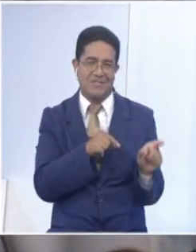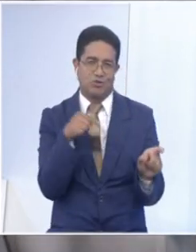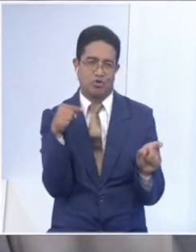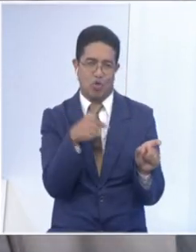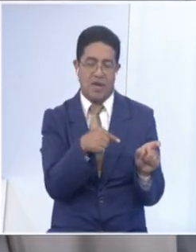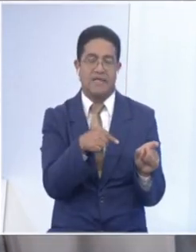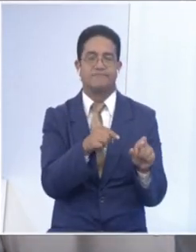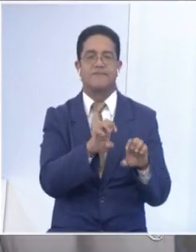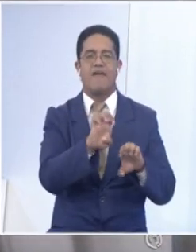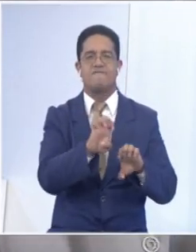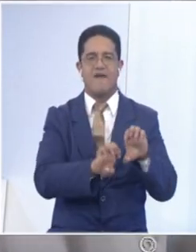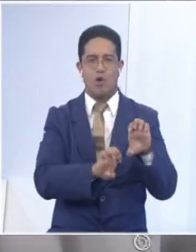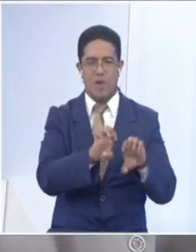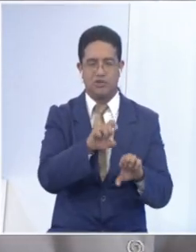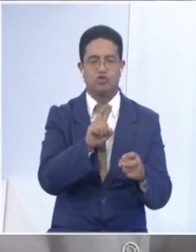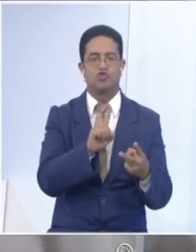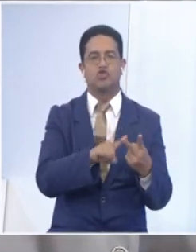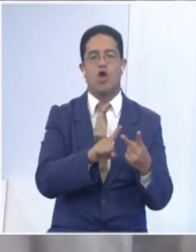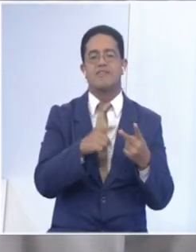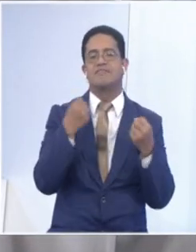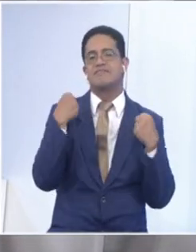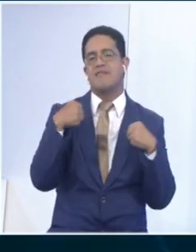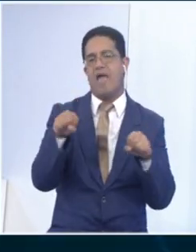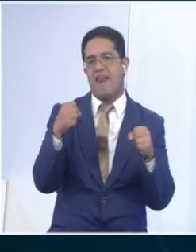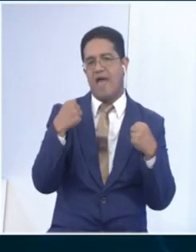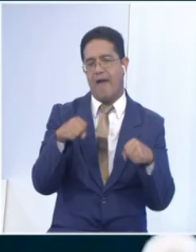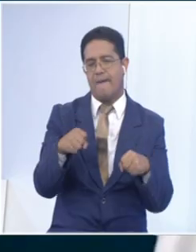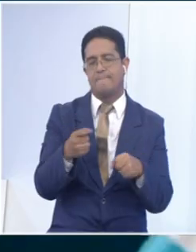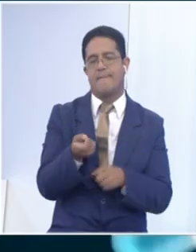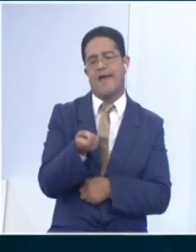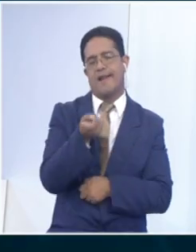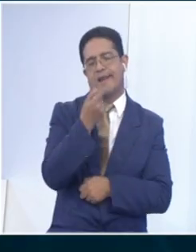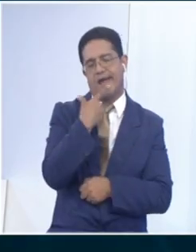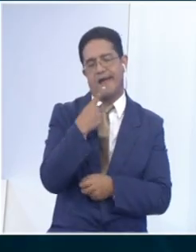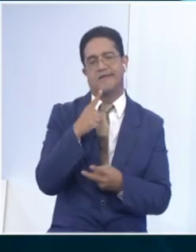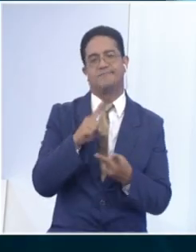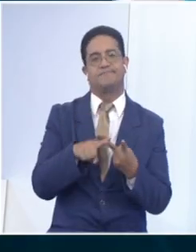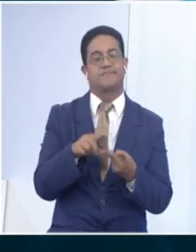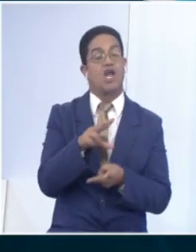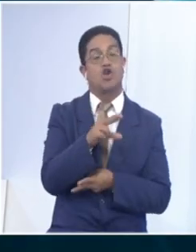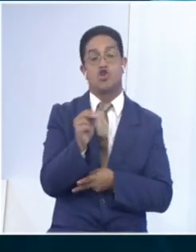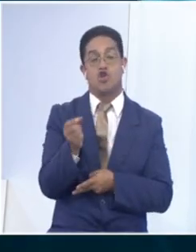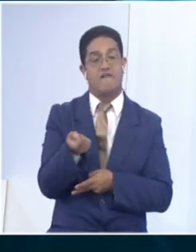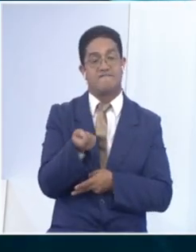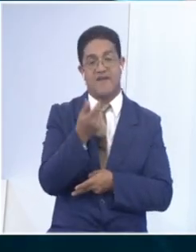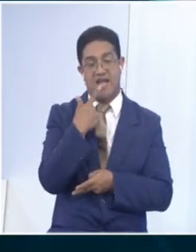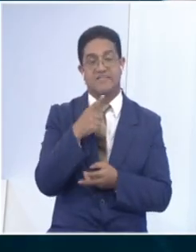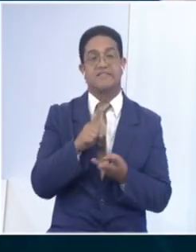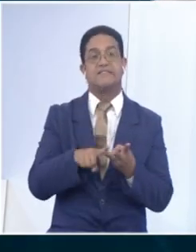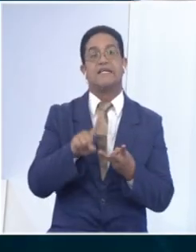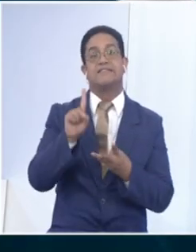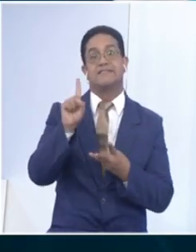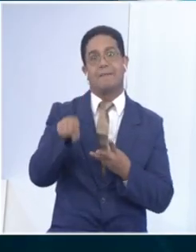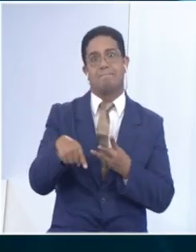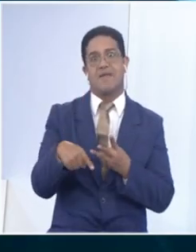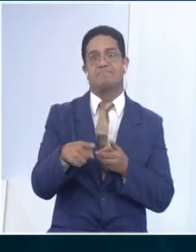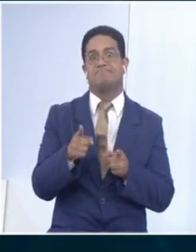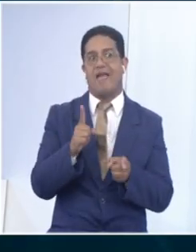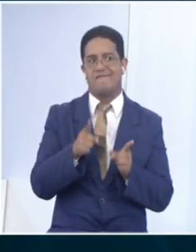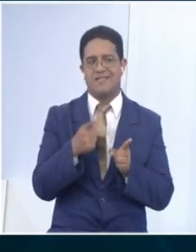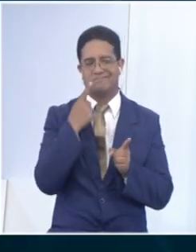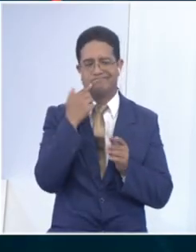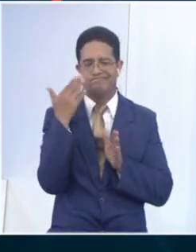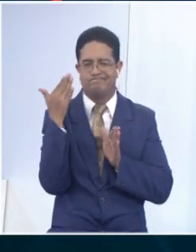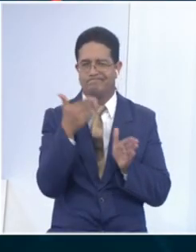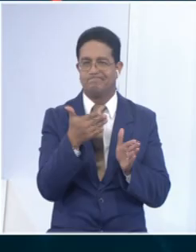incluye evaluación temprana, terapias multimodales como farmacológicas, no farmacológicas e intervencionistas. Todo